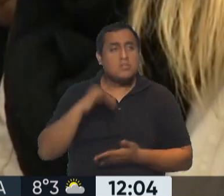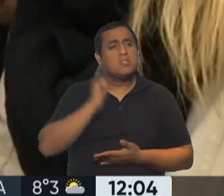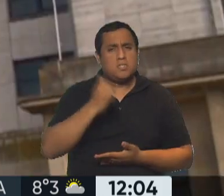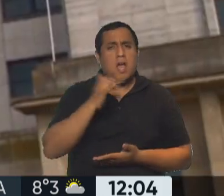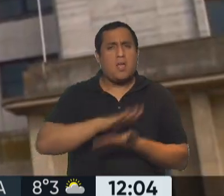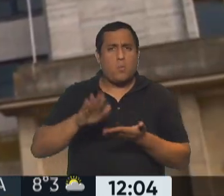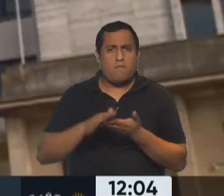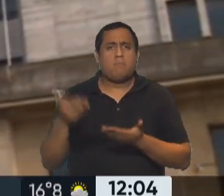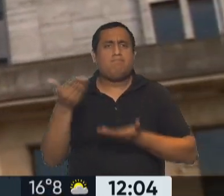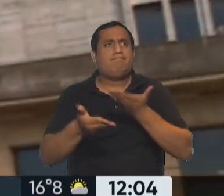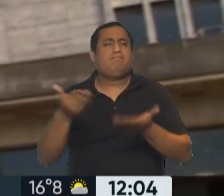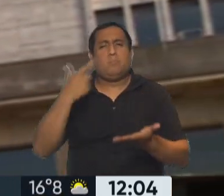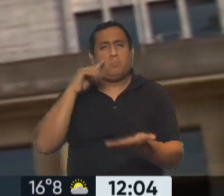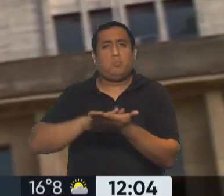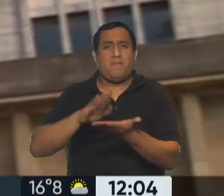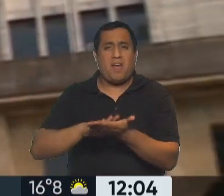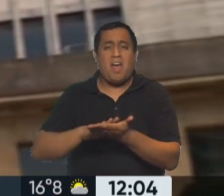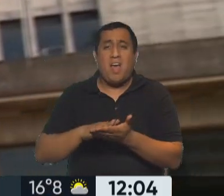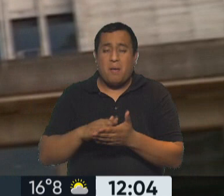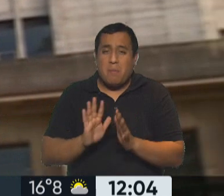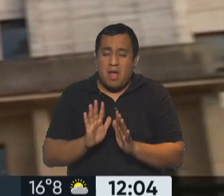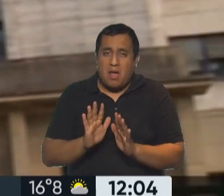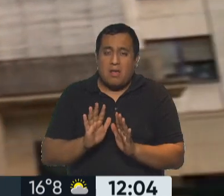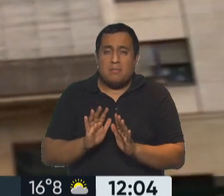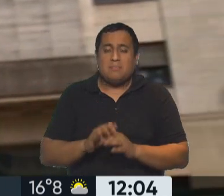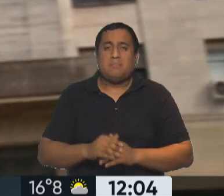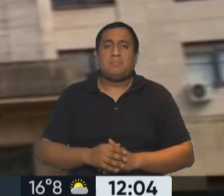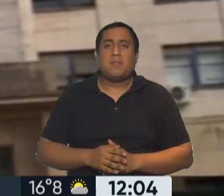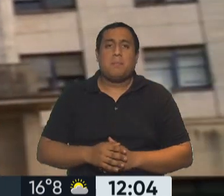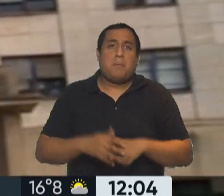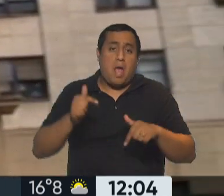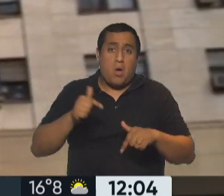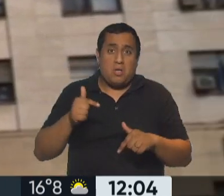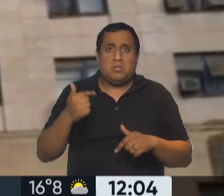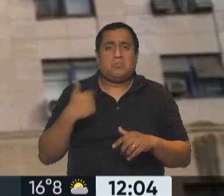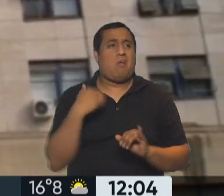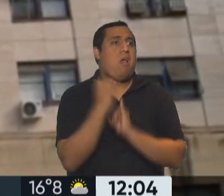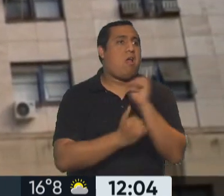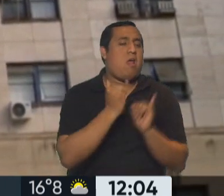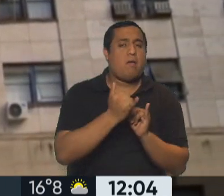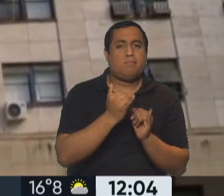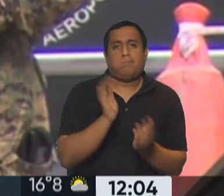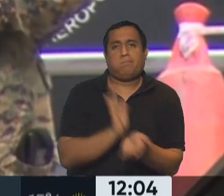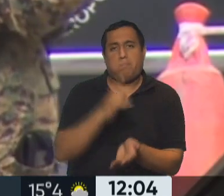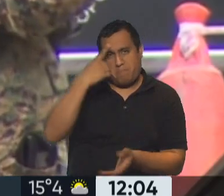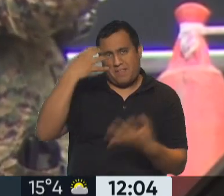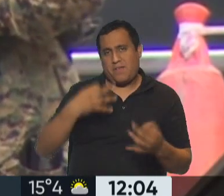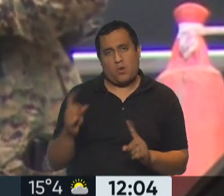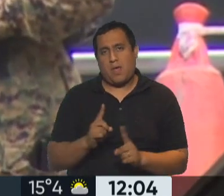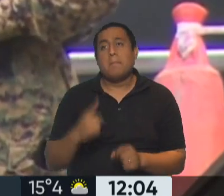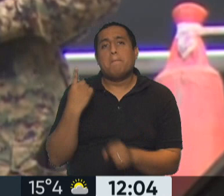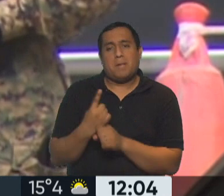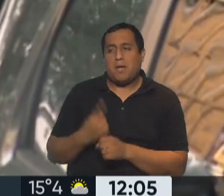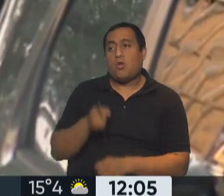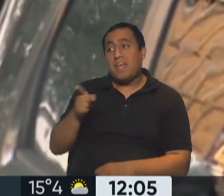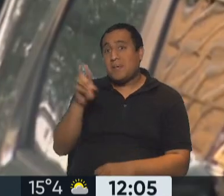van a aportar, que como dije antes, sería imprudente que en este momento... Sería imprudente que en este momento yo le transmitiera qué es lo que va a aportar antes de que Agustina hable